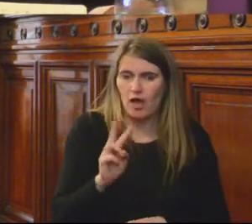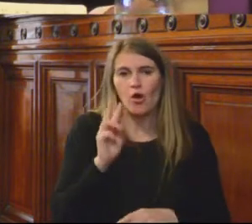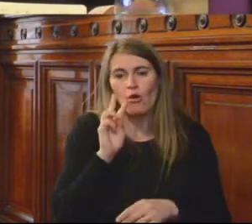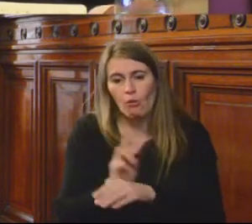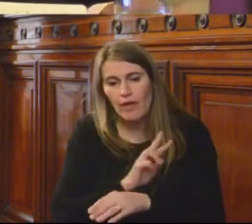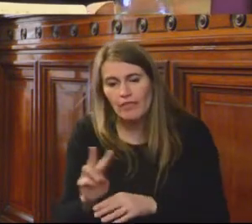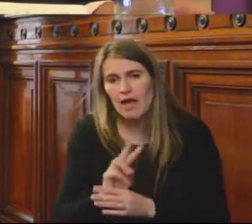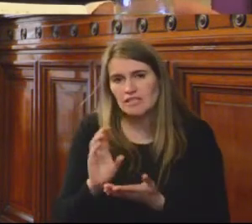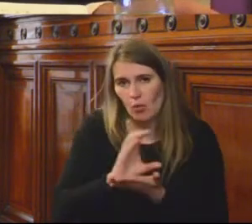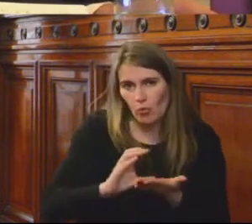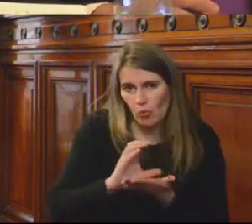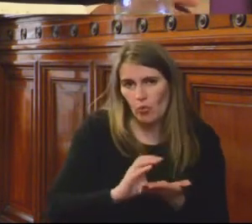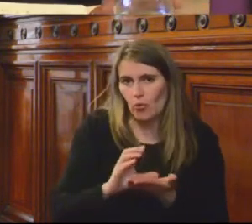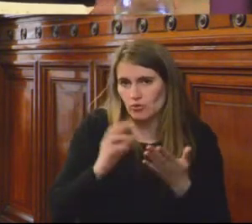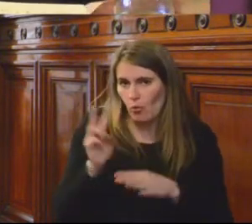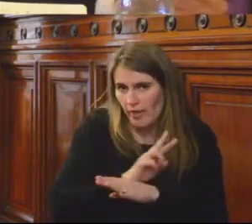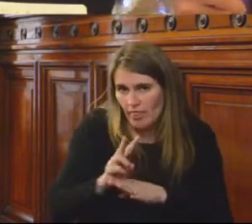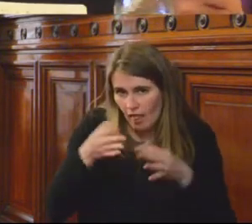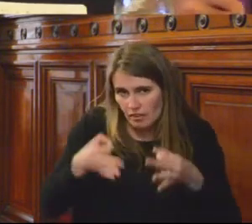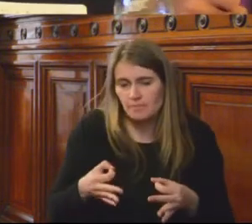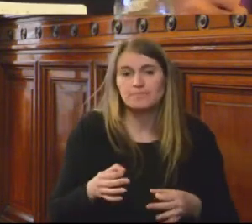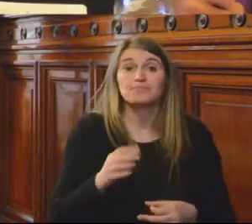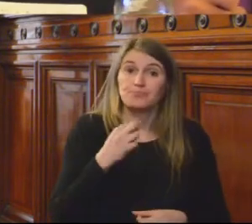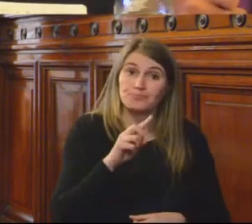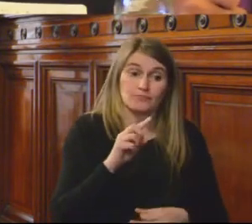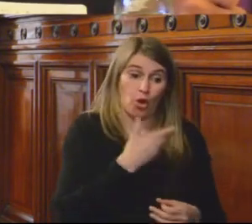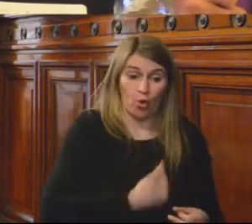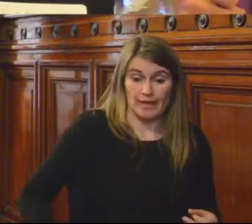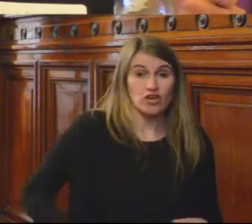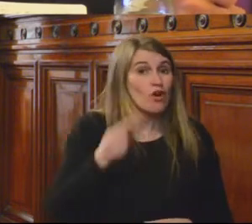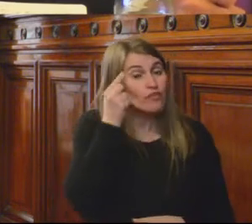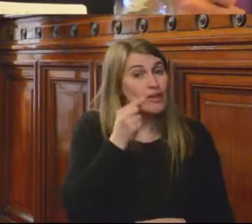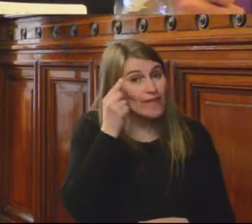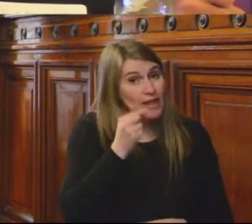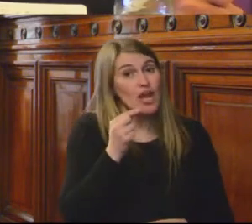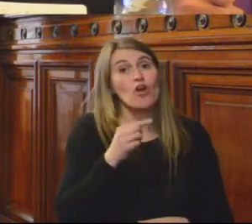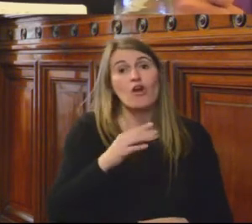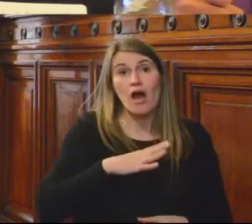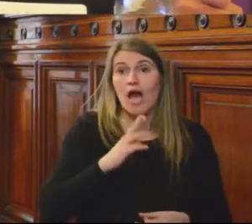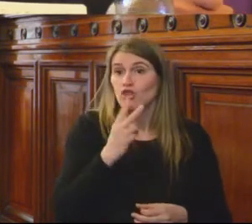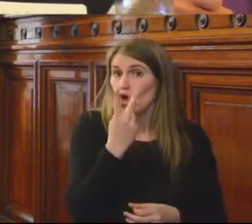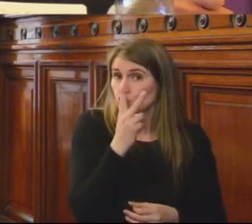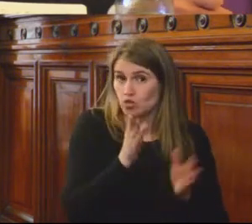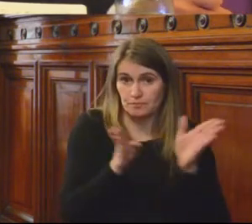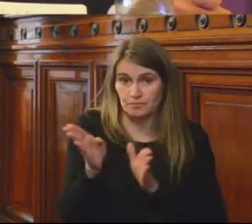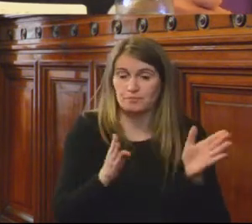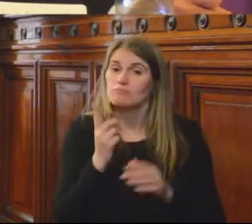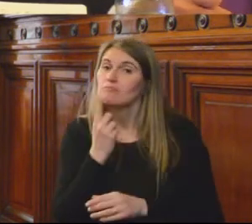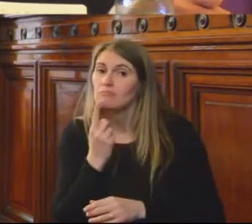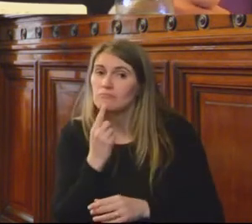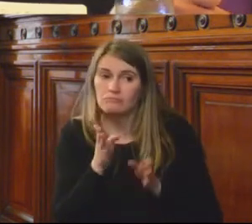y la paz social. En este sentido, el gobierno bolivariano ha definido dos grandes políticas públicas en seguridad ciudadana,